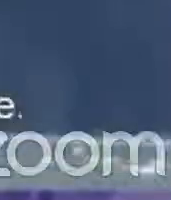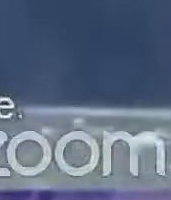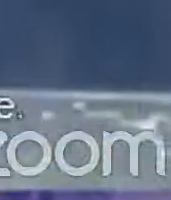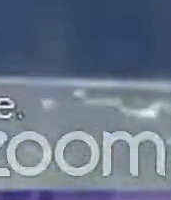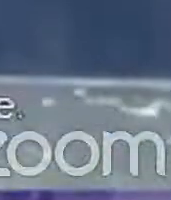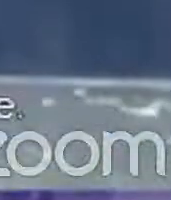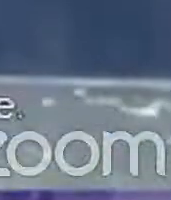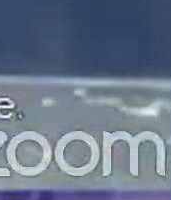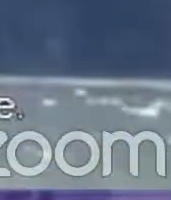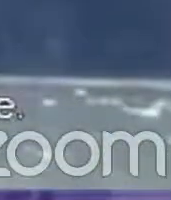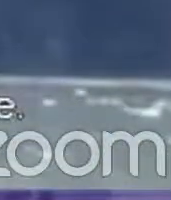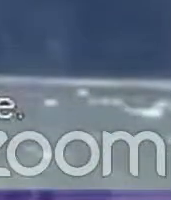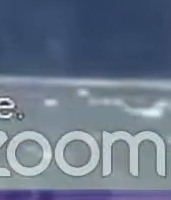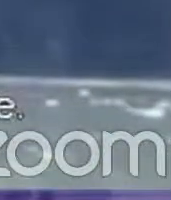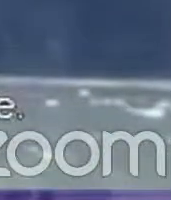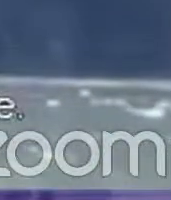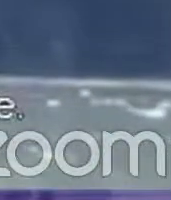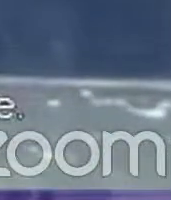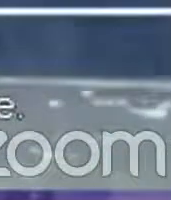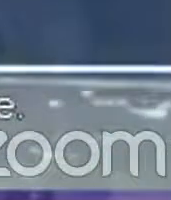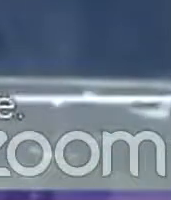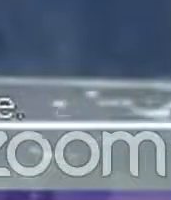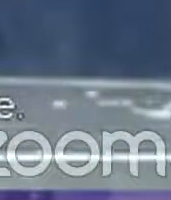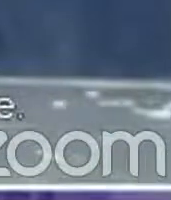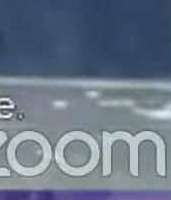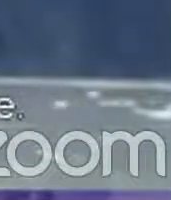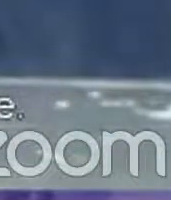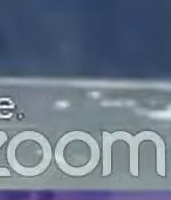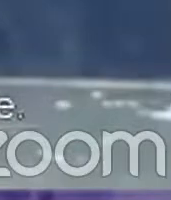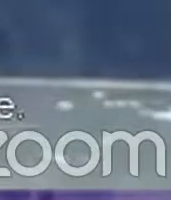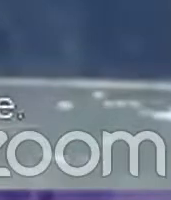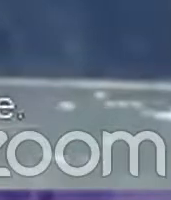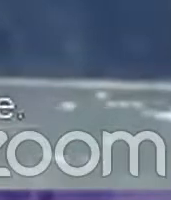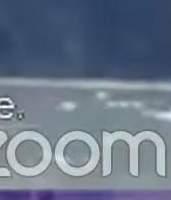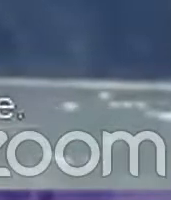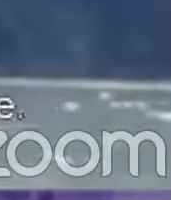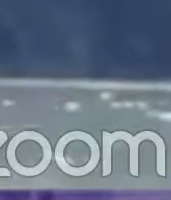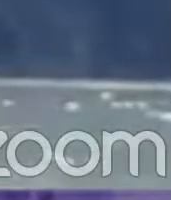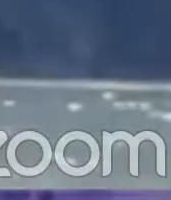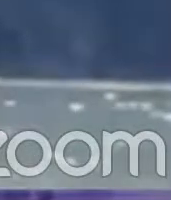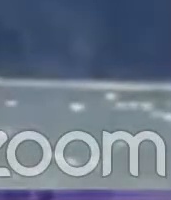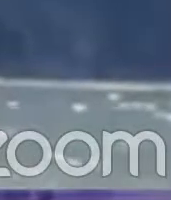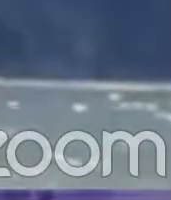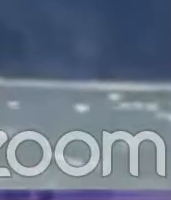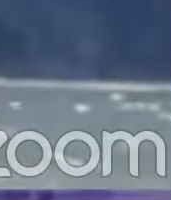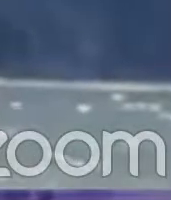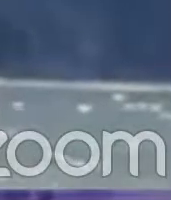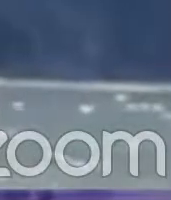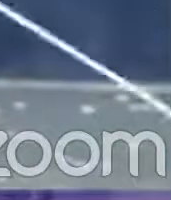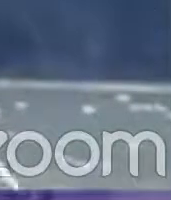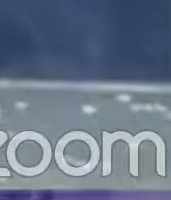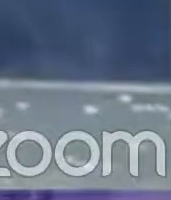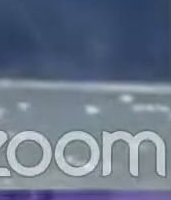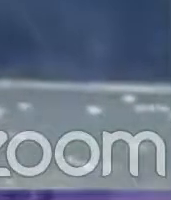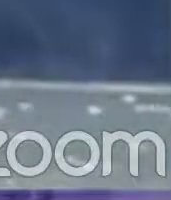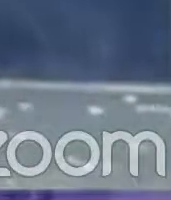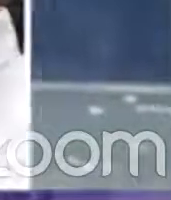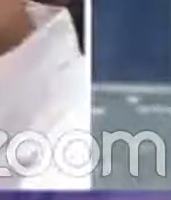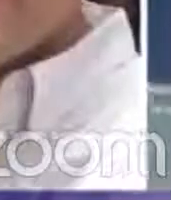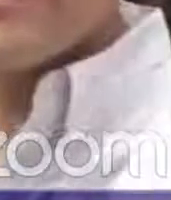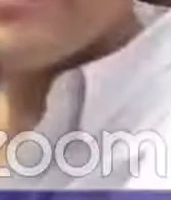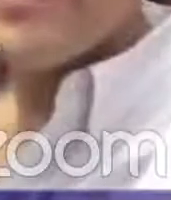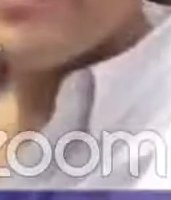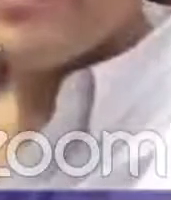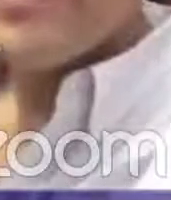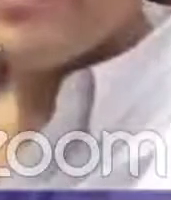para siempre el deseo ardiente de ser gente que cuida a la gente. Nos demuestran día a